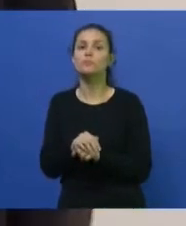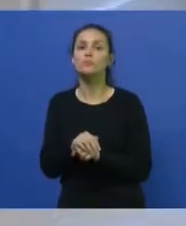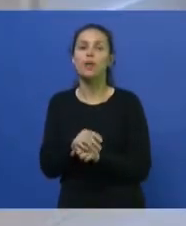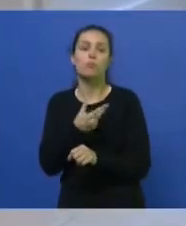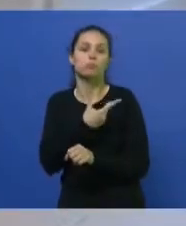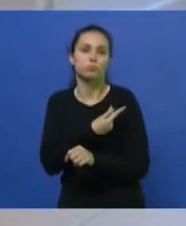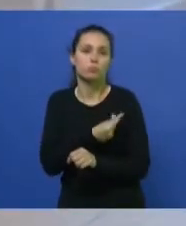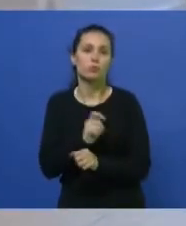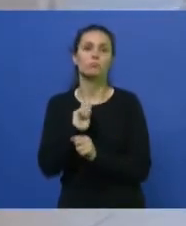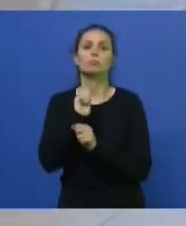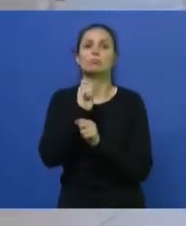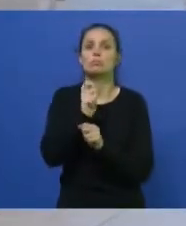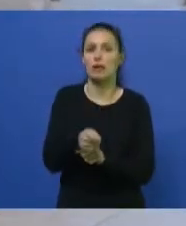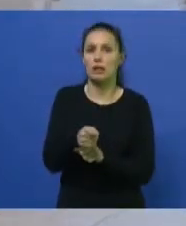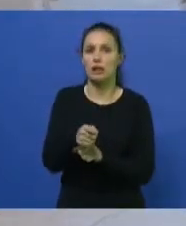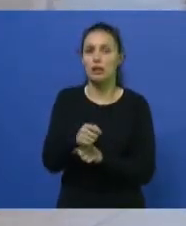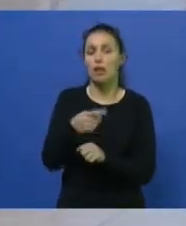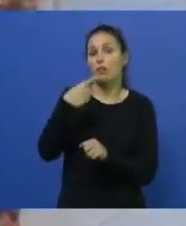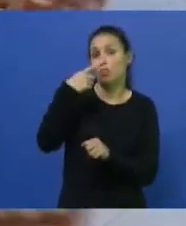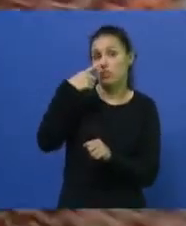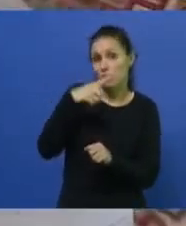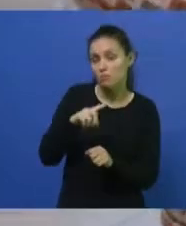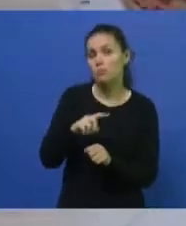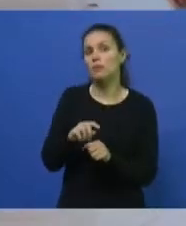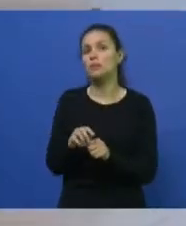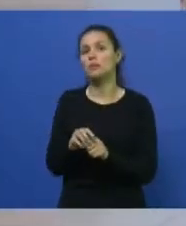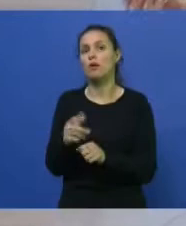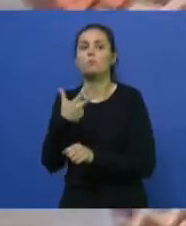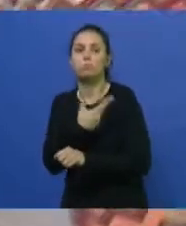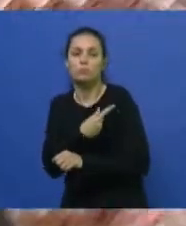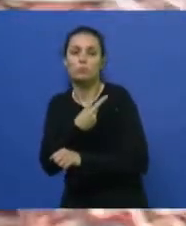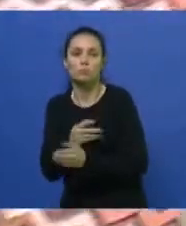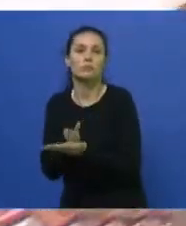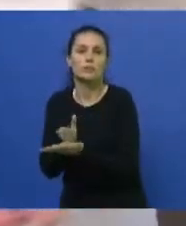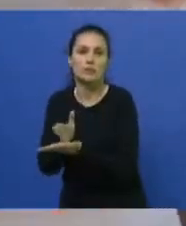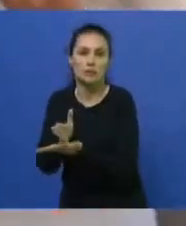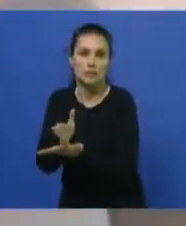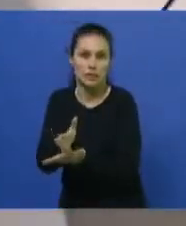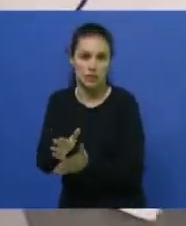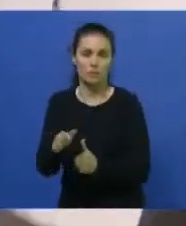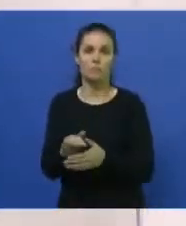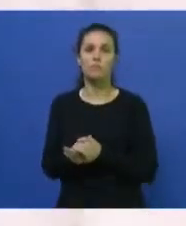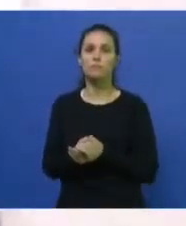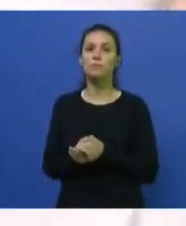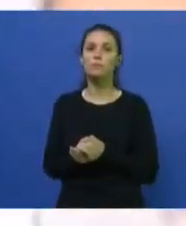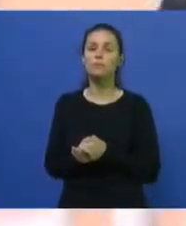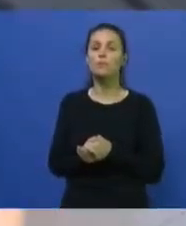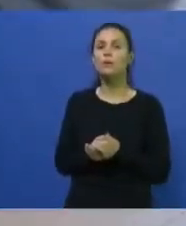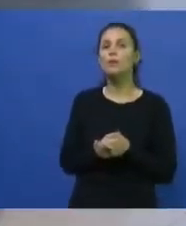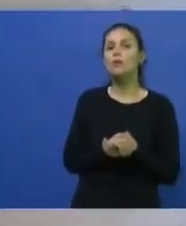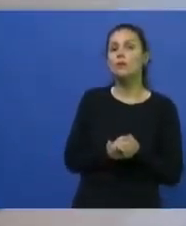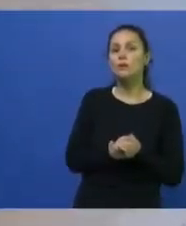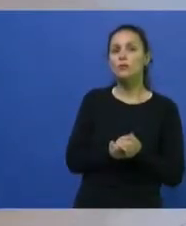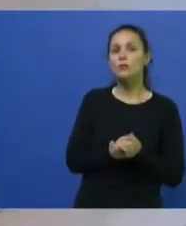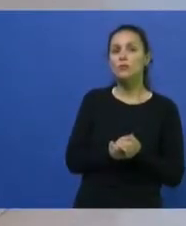con el intervalo que corresponde para seguir colocando y completar todo el esquema de vacunación para antimeningocóccica no tiene tiene